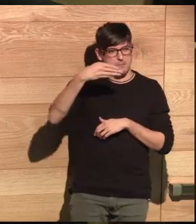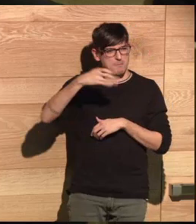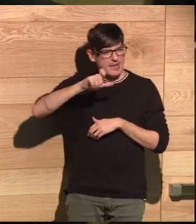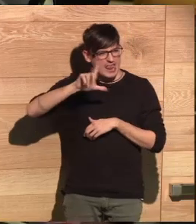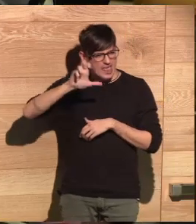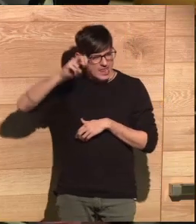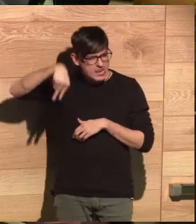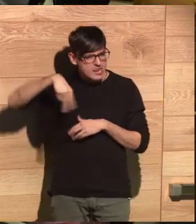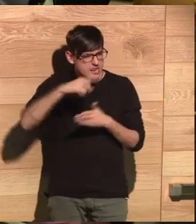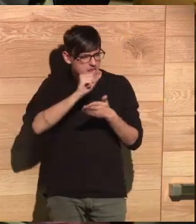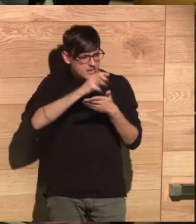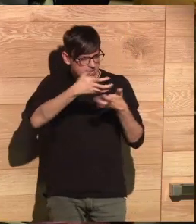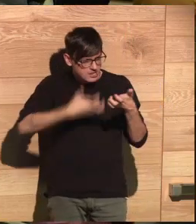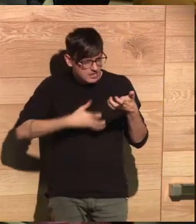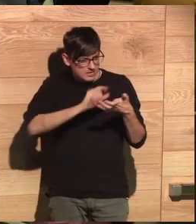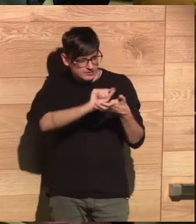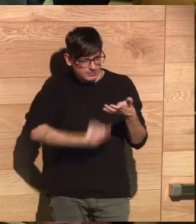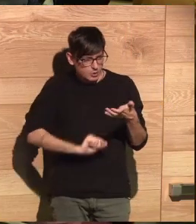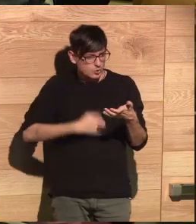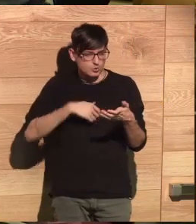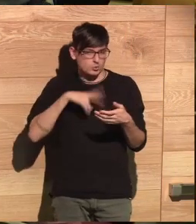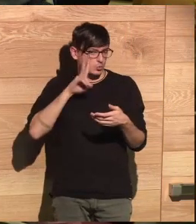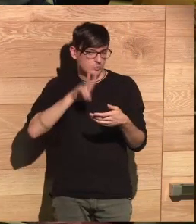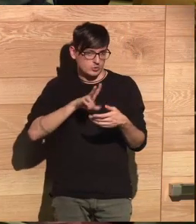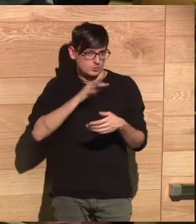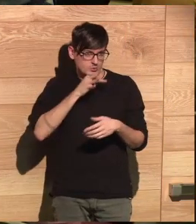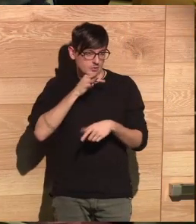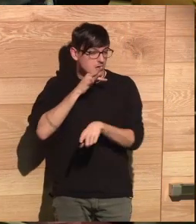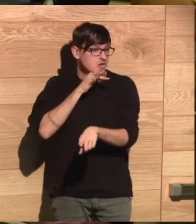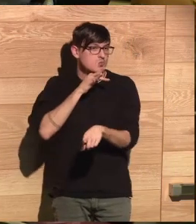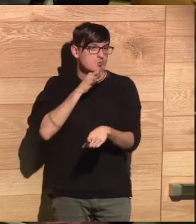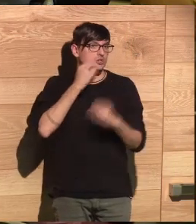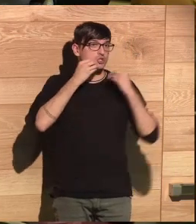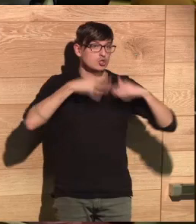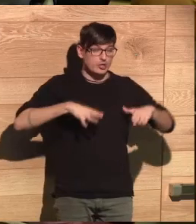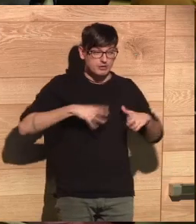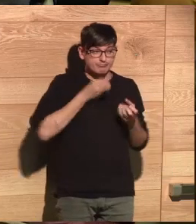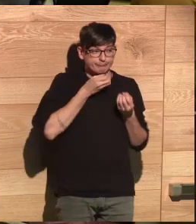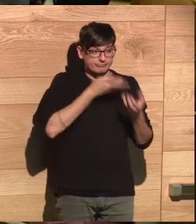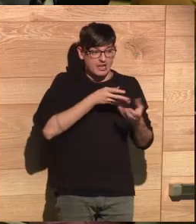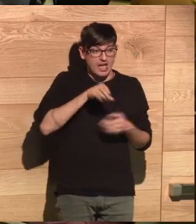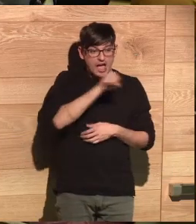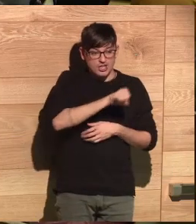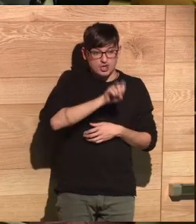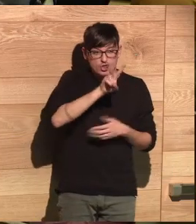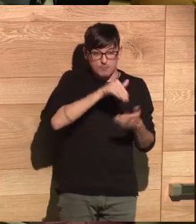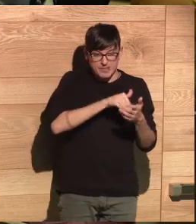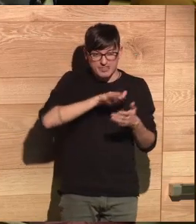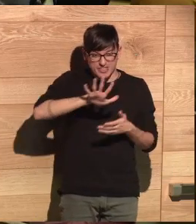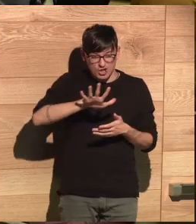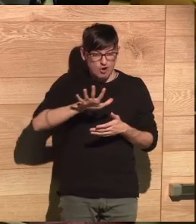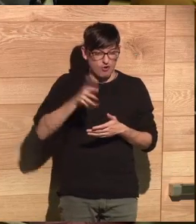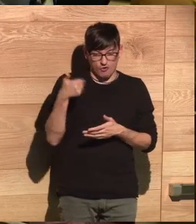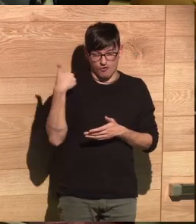no la he visto todavía. Pero es una historia que contamos porque a principios del siglo, en el año 2005, me parece que